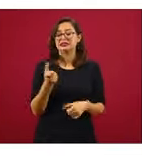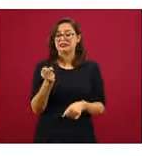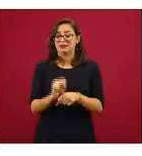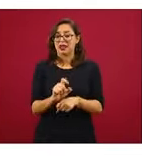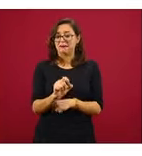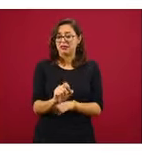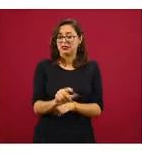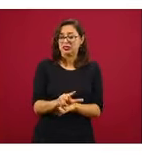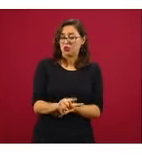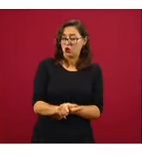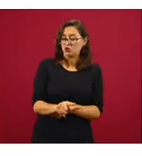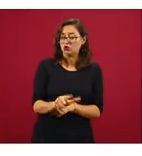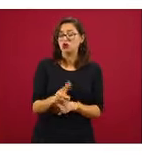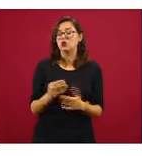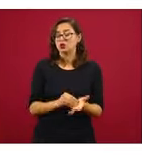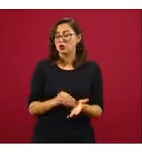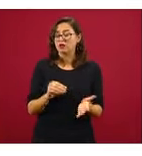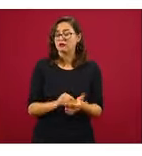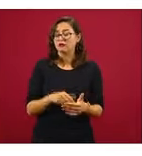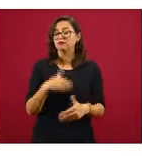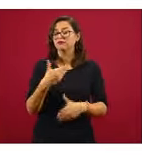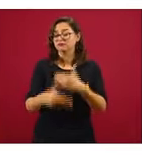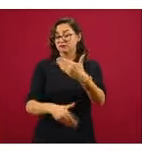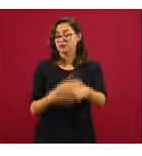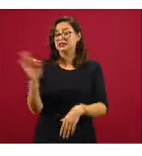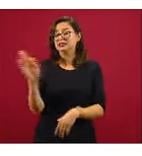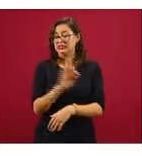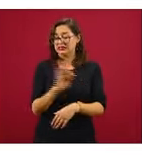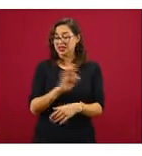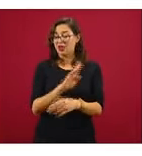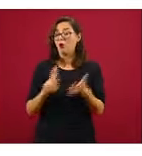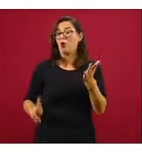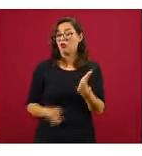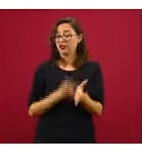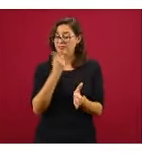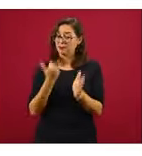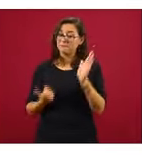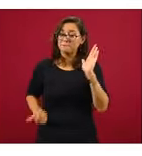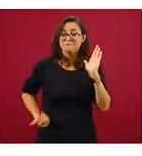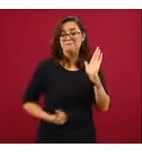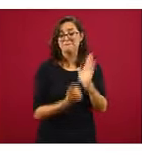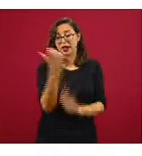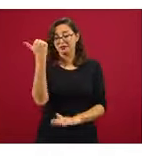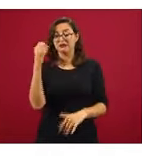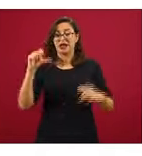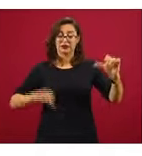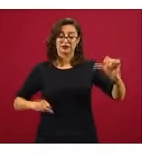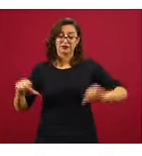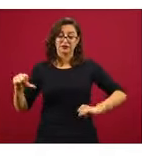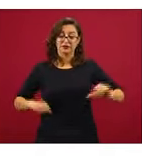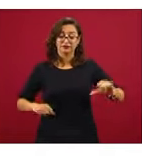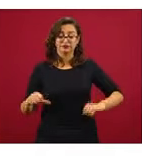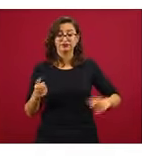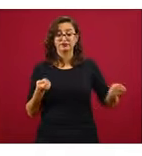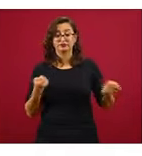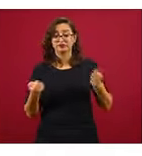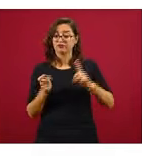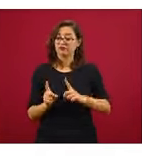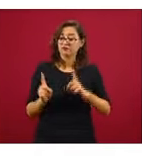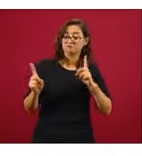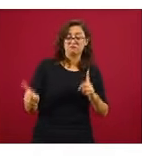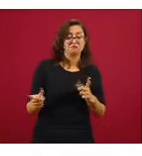y en donde todavía podemos tener hasta una tendencia ascendente si las actividades, las acciones de sana